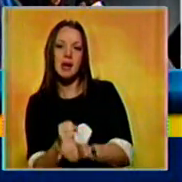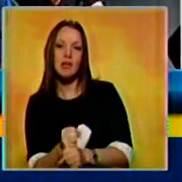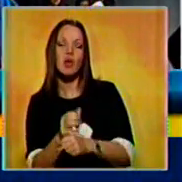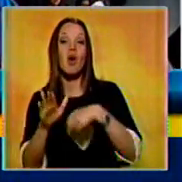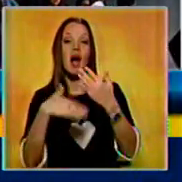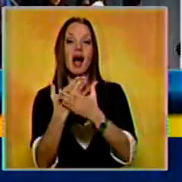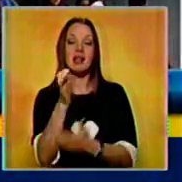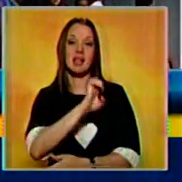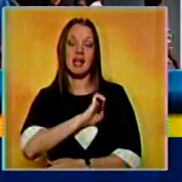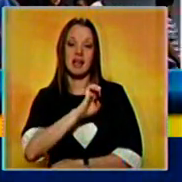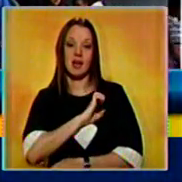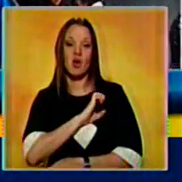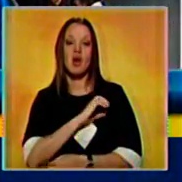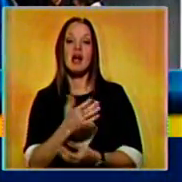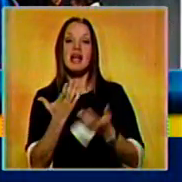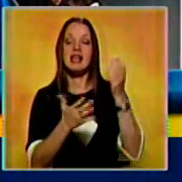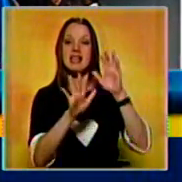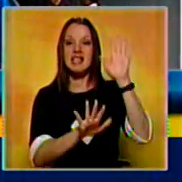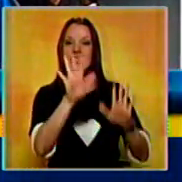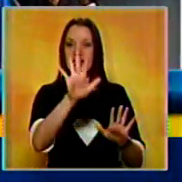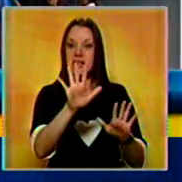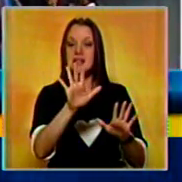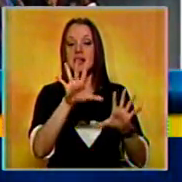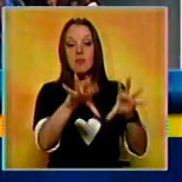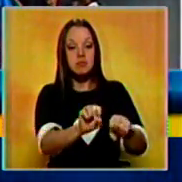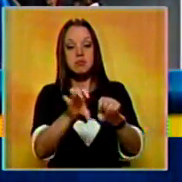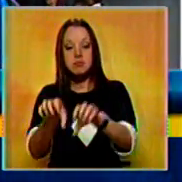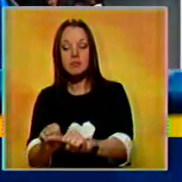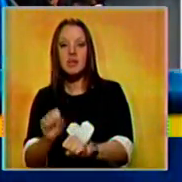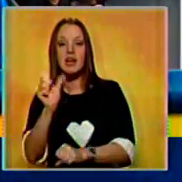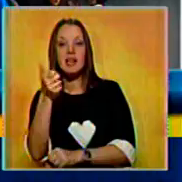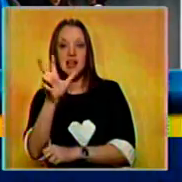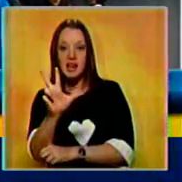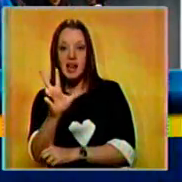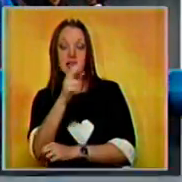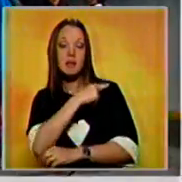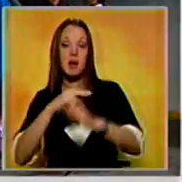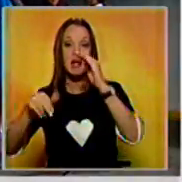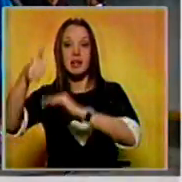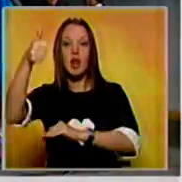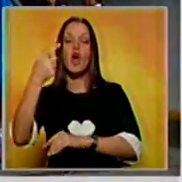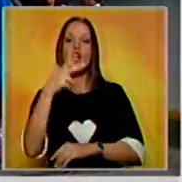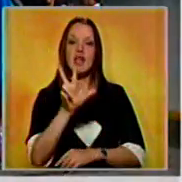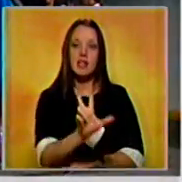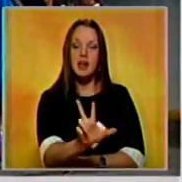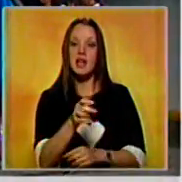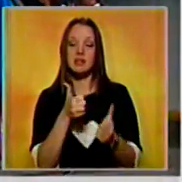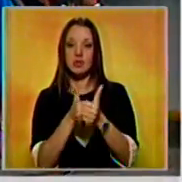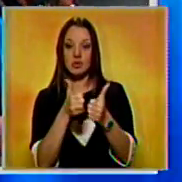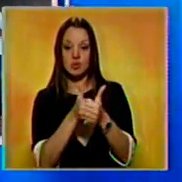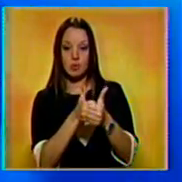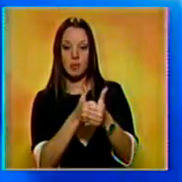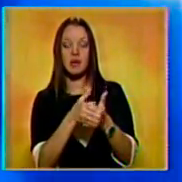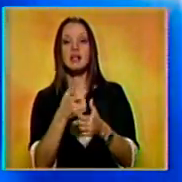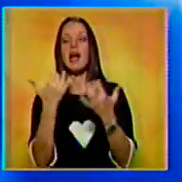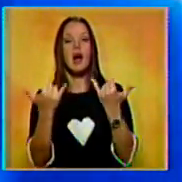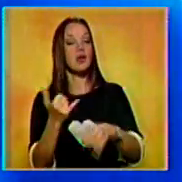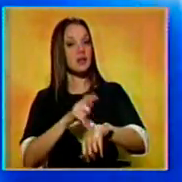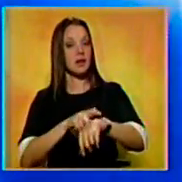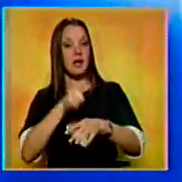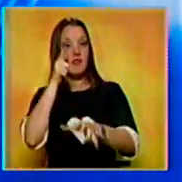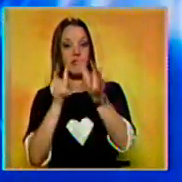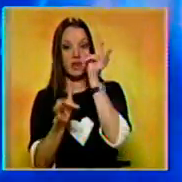son 15 vacantes, 13 magistrados principales y 3 suplentes. Es parte de la información que tenemos a esta hora desde